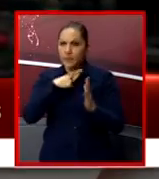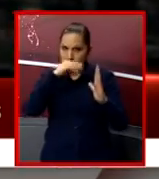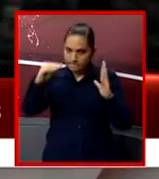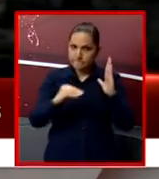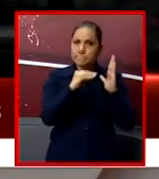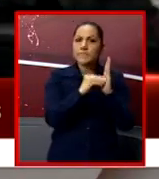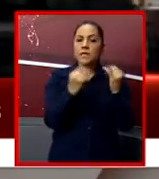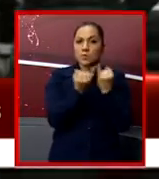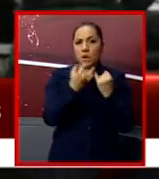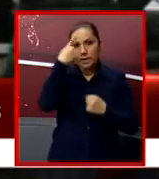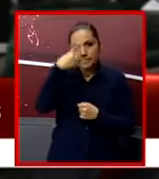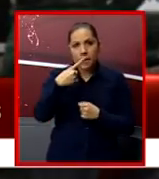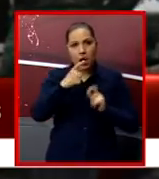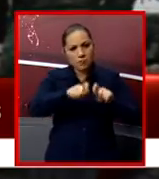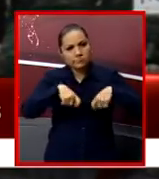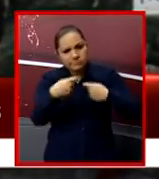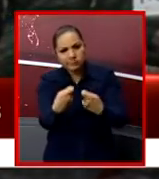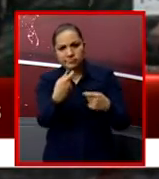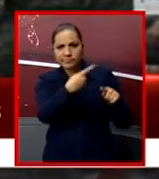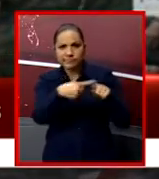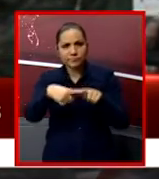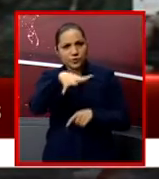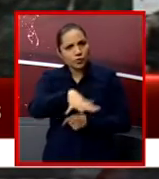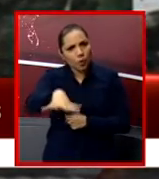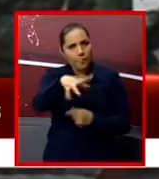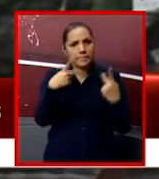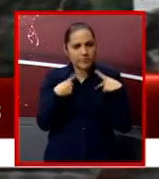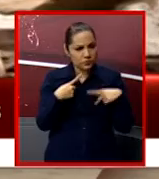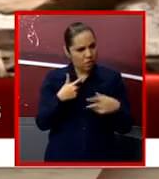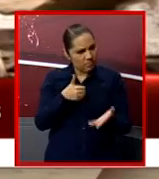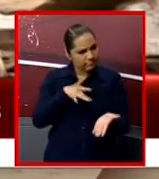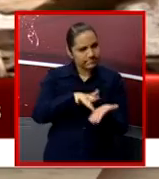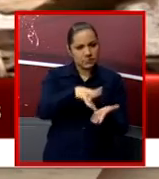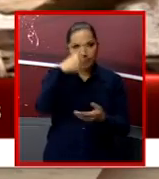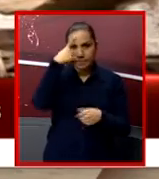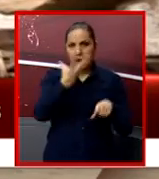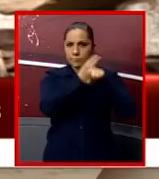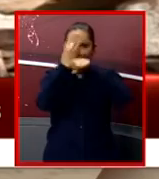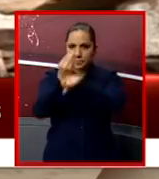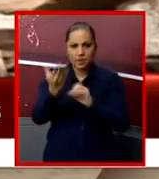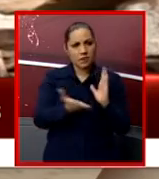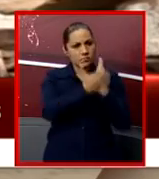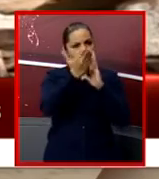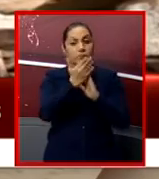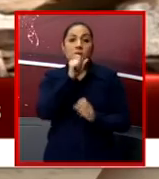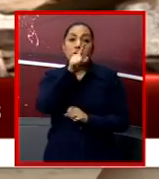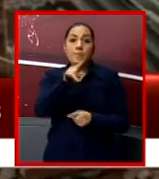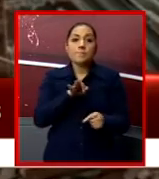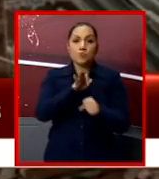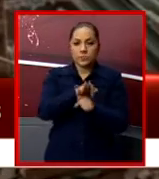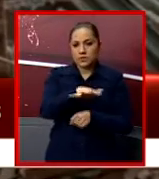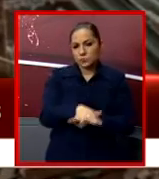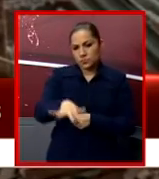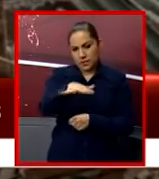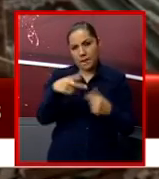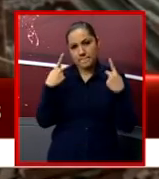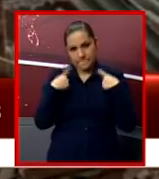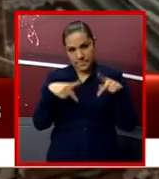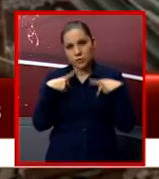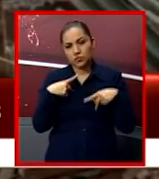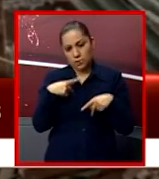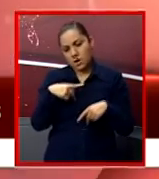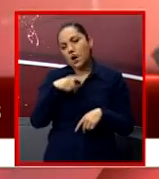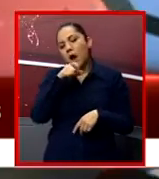recursos materiales suficientes que permitirán sostener y alentar las actividades de rescate, reconstrucción y protección civil de las zonas afectadas